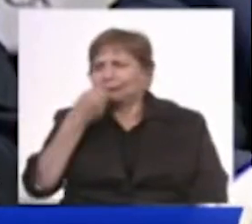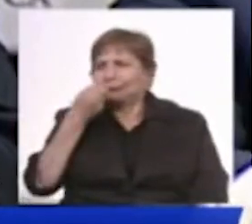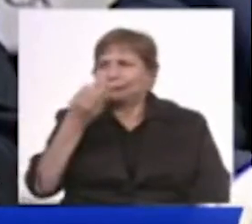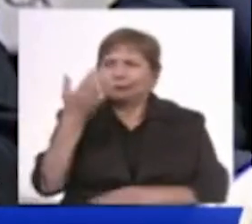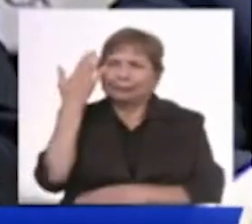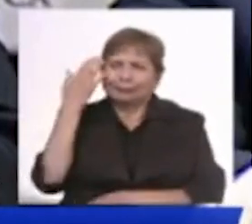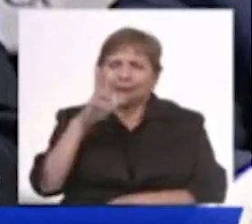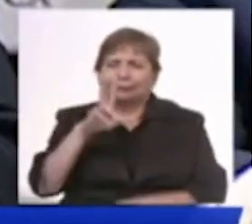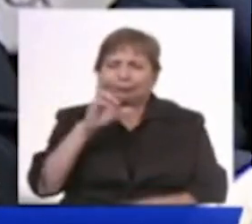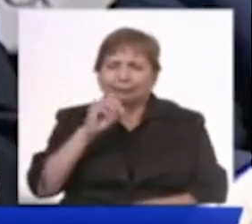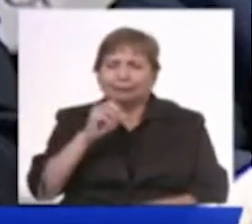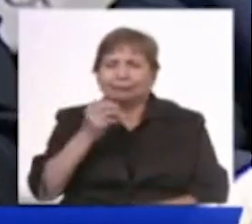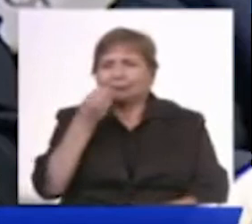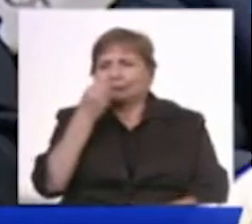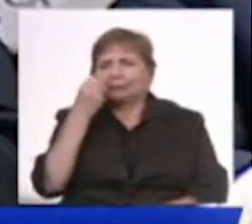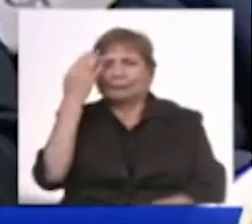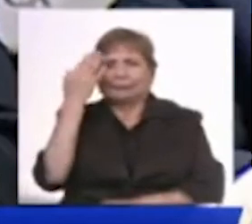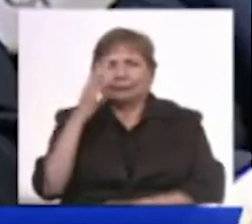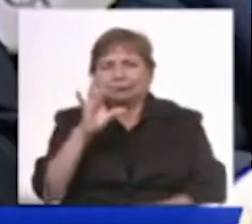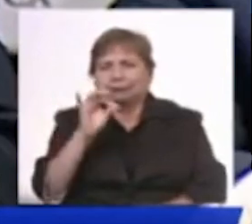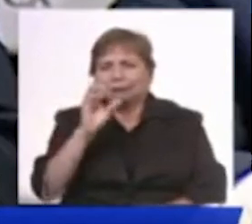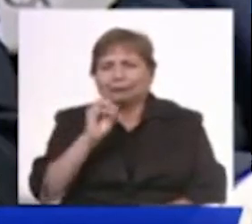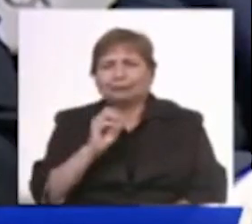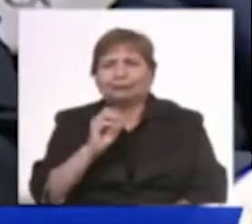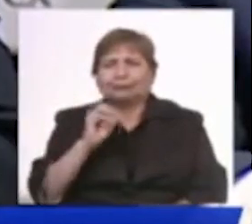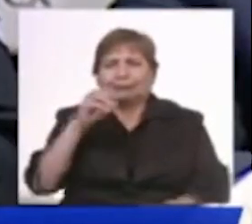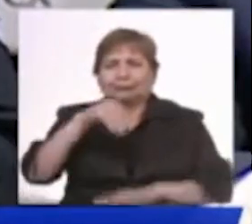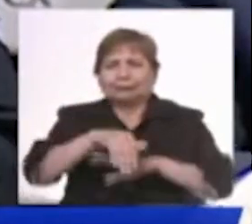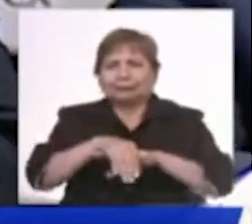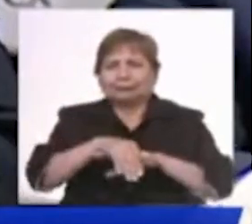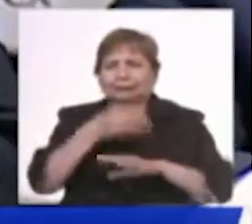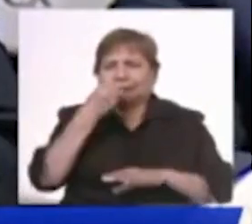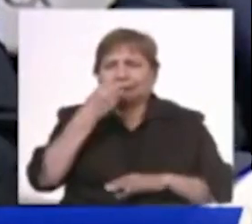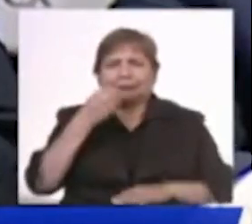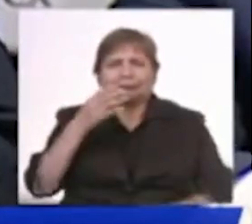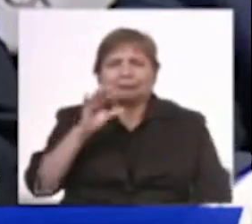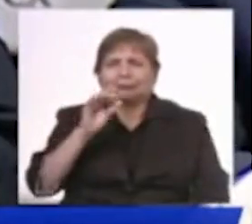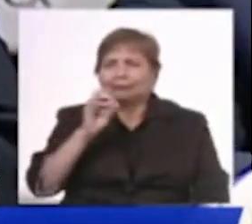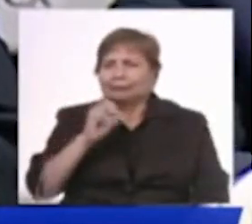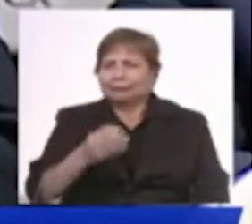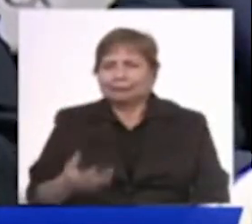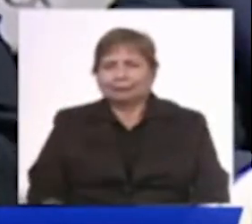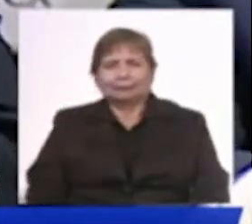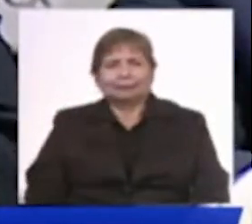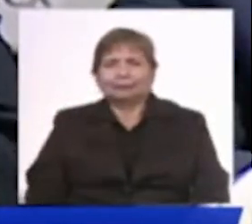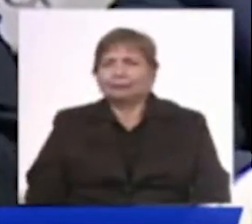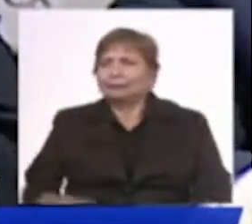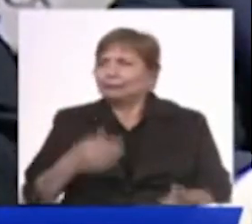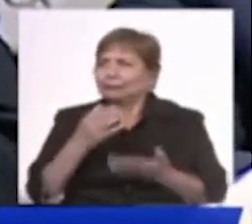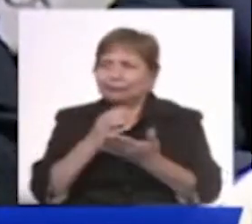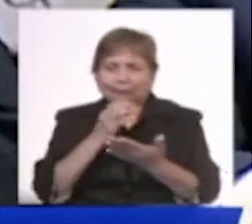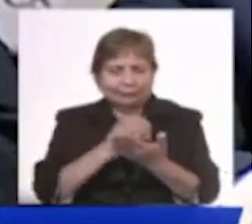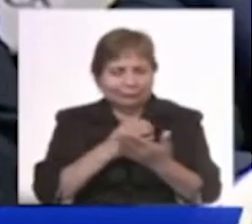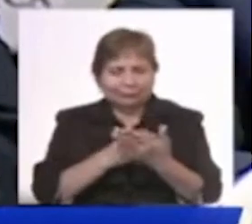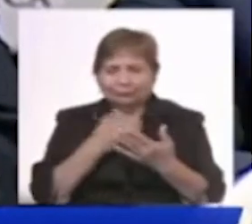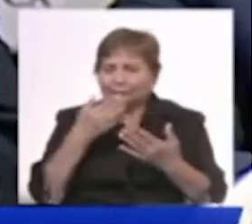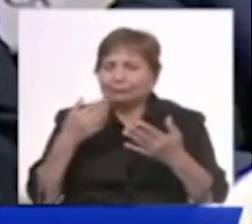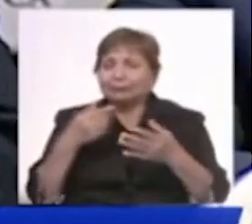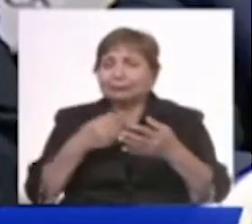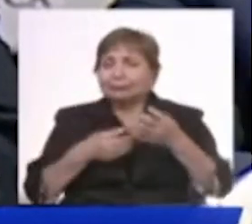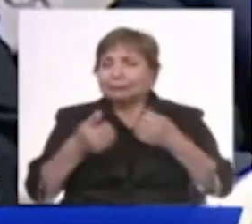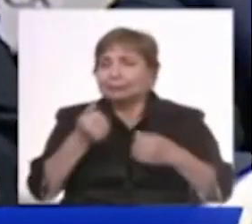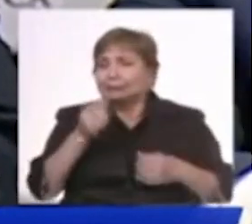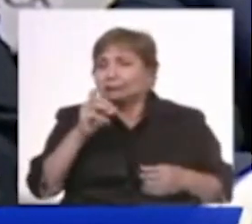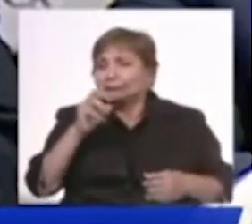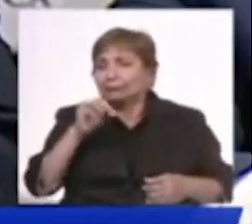desayuno 30 soles, almuerzo 80 soles, cena a 80 soles. El contrato o la adenda,